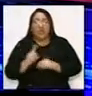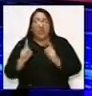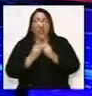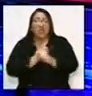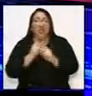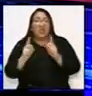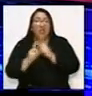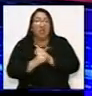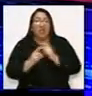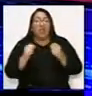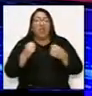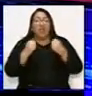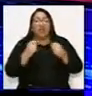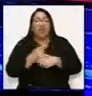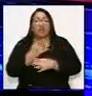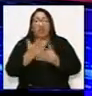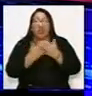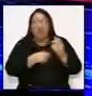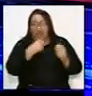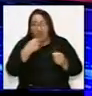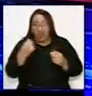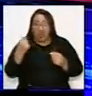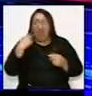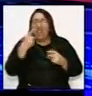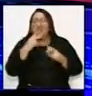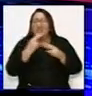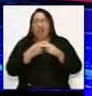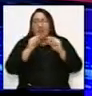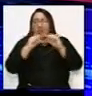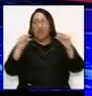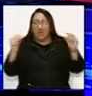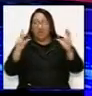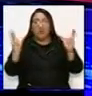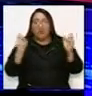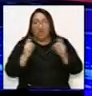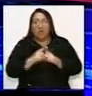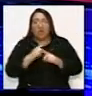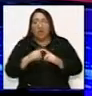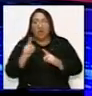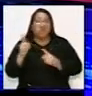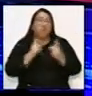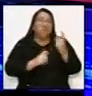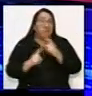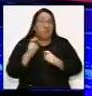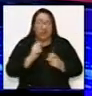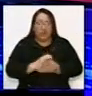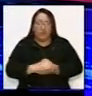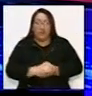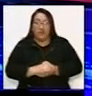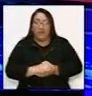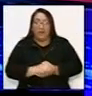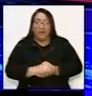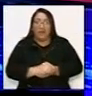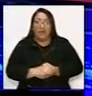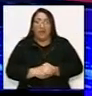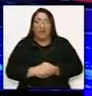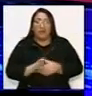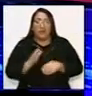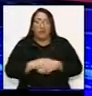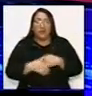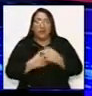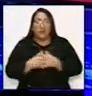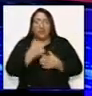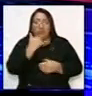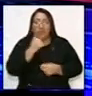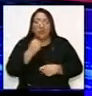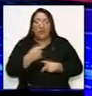Alternativo y Lucha contra las Drogas, en donde hemos podido escuchar también ciertas sugerencias tras lo que sucedió